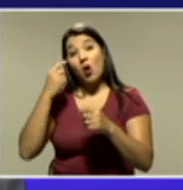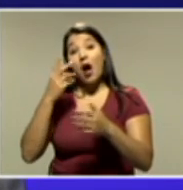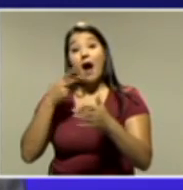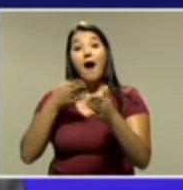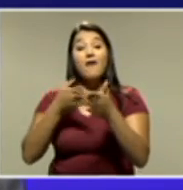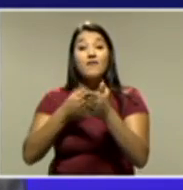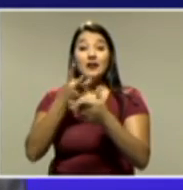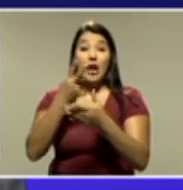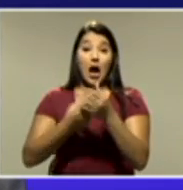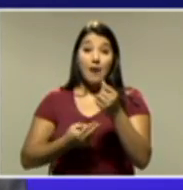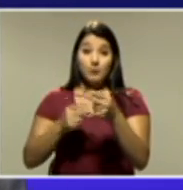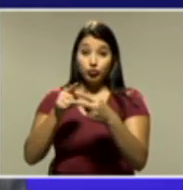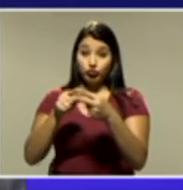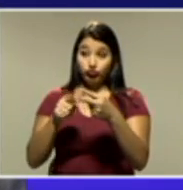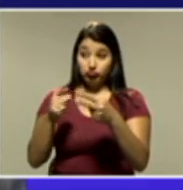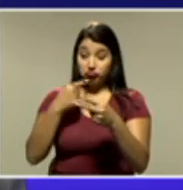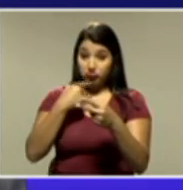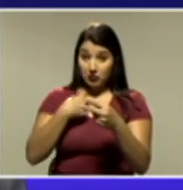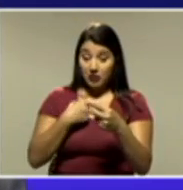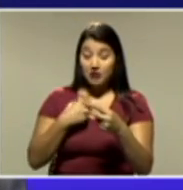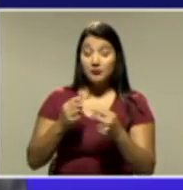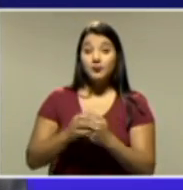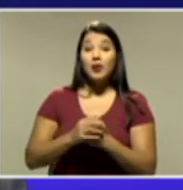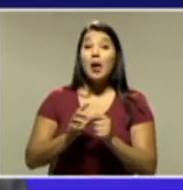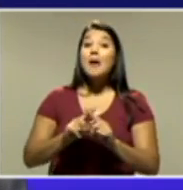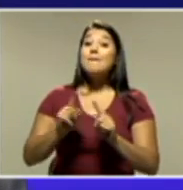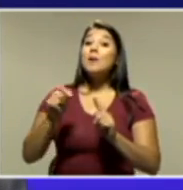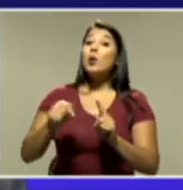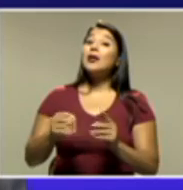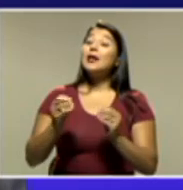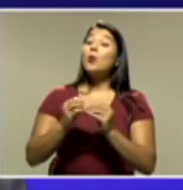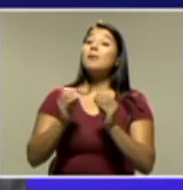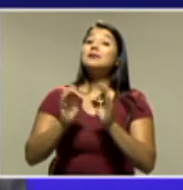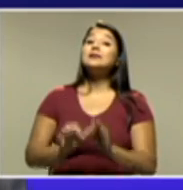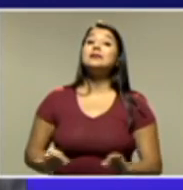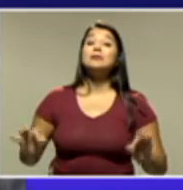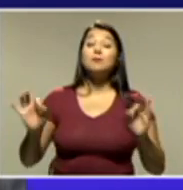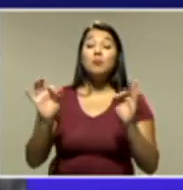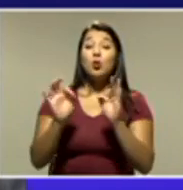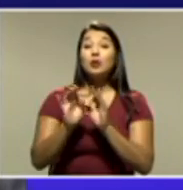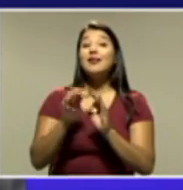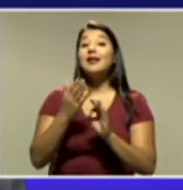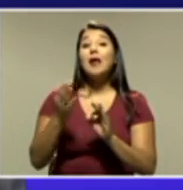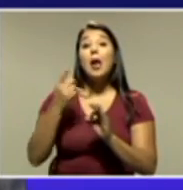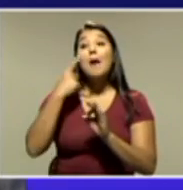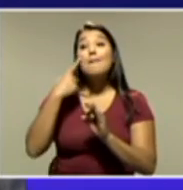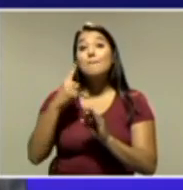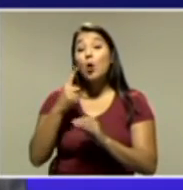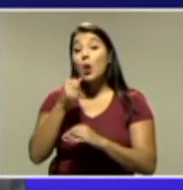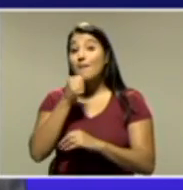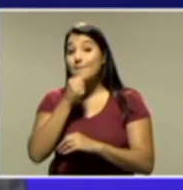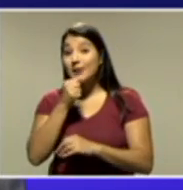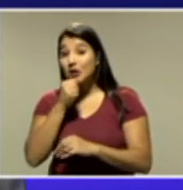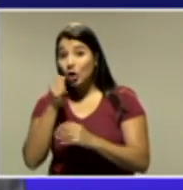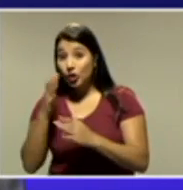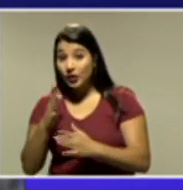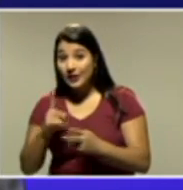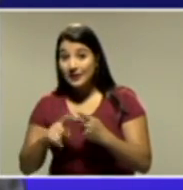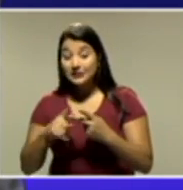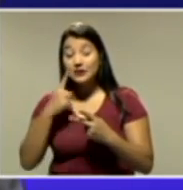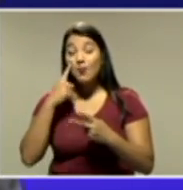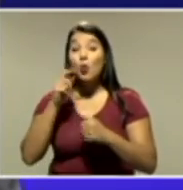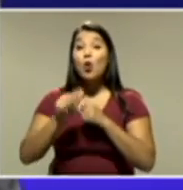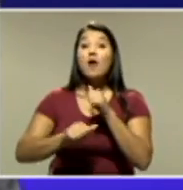que usted menciona. Pero aquí lo importante es que gracias a la prensa y gracias a los esfuerzos